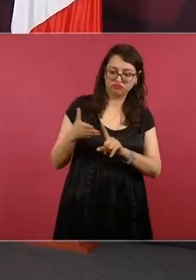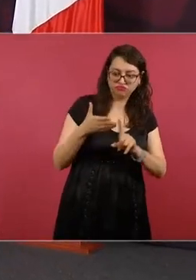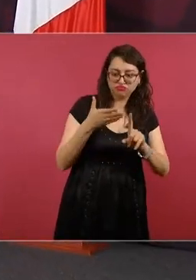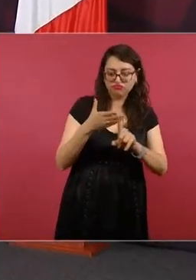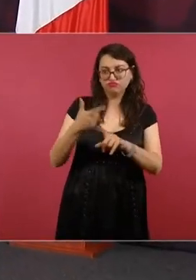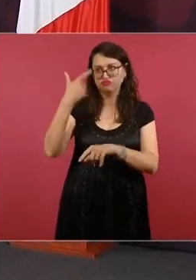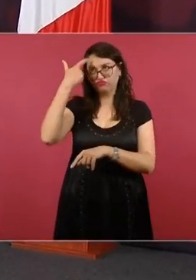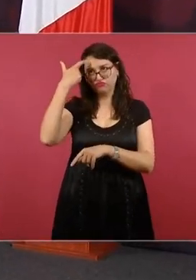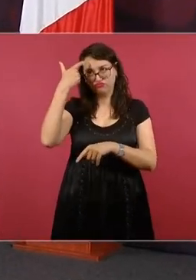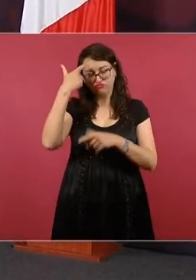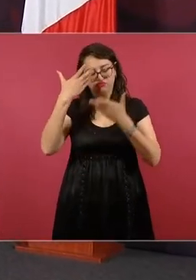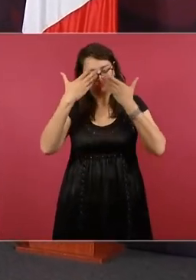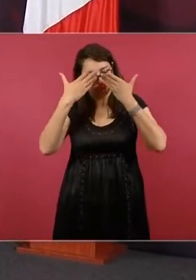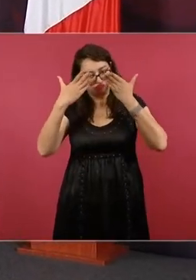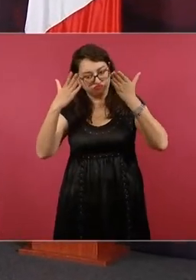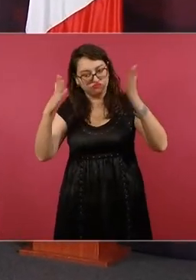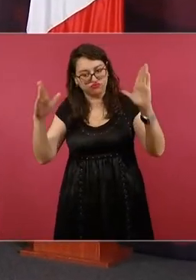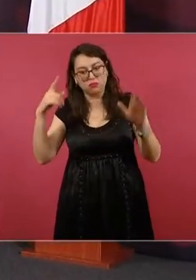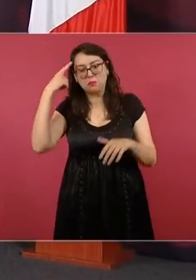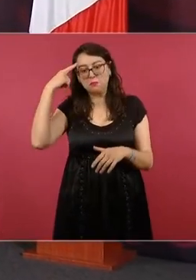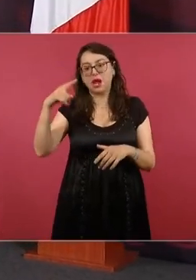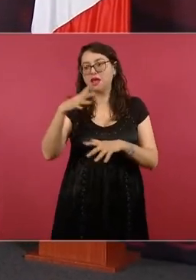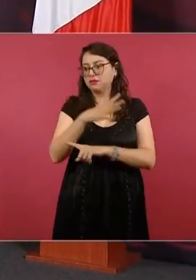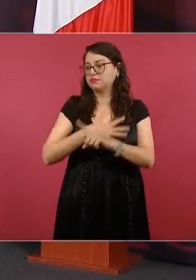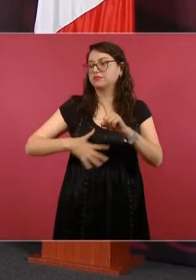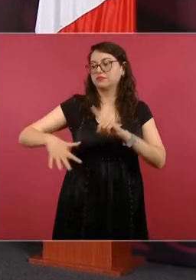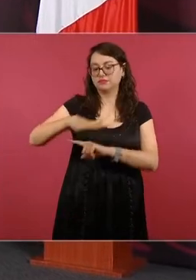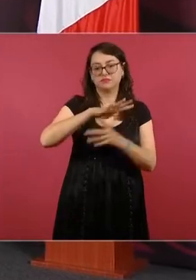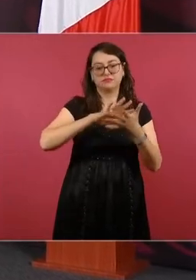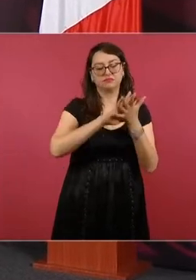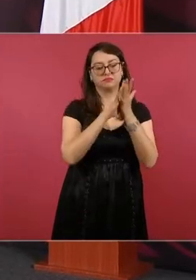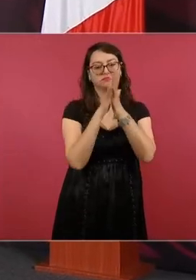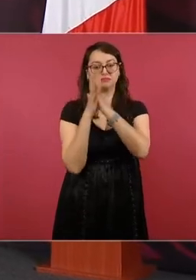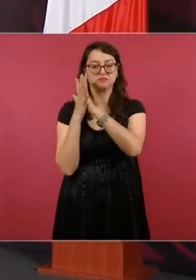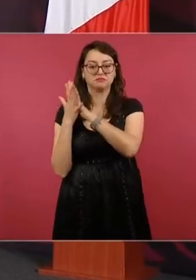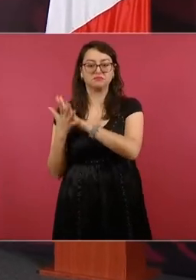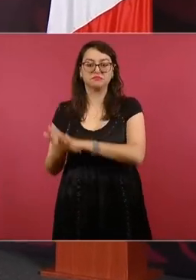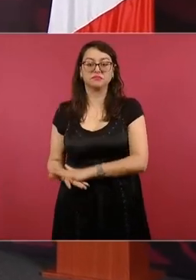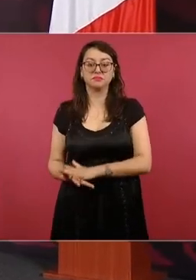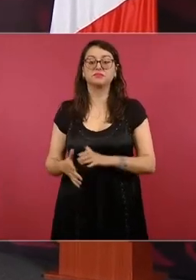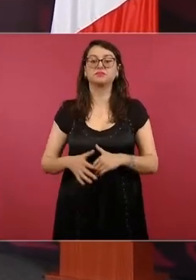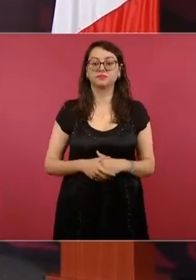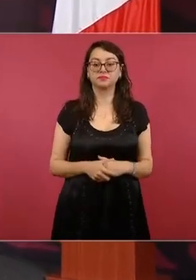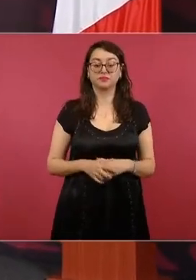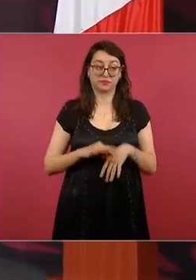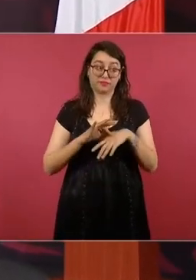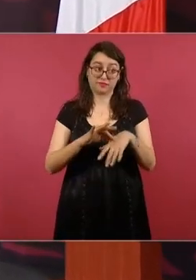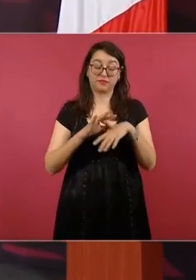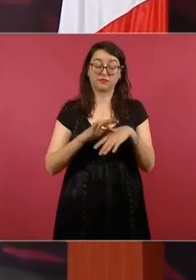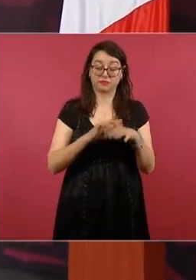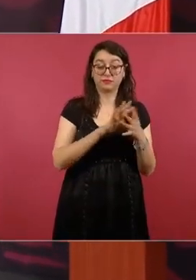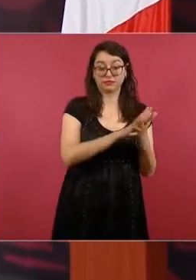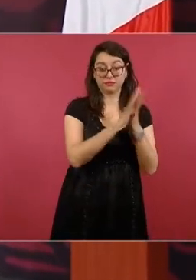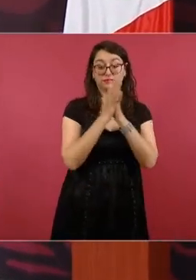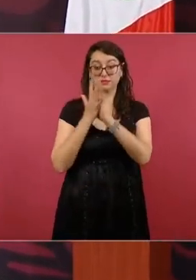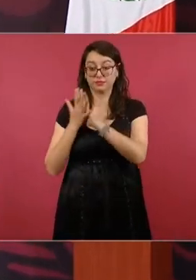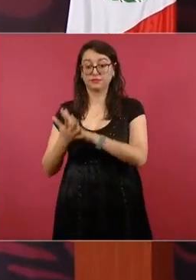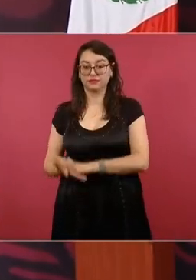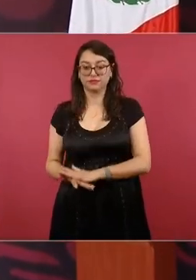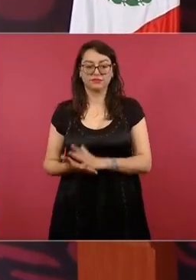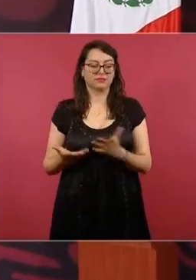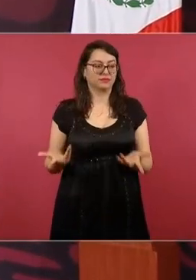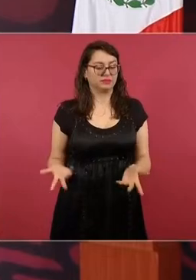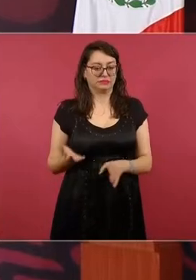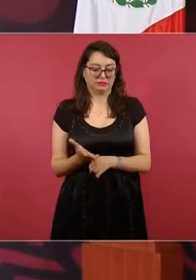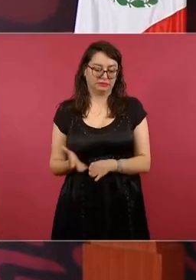para cambiar, ¿no?, una mentalidad y una realidad de opresión,